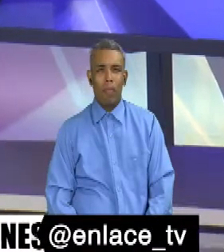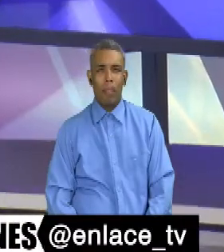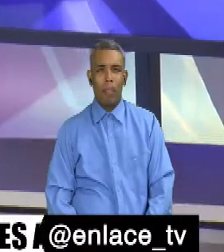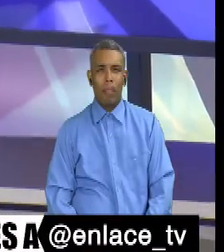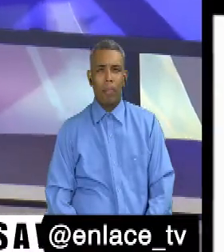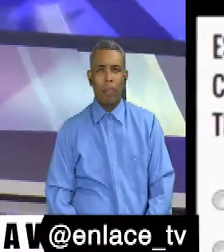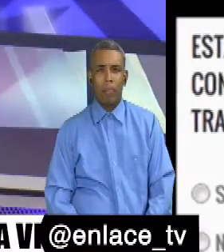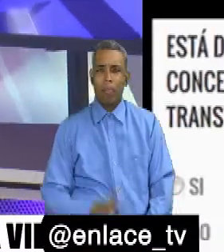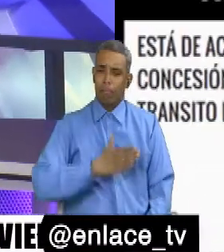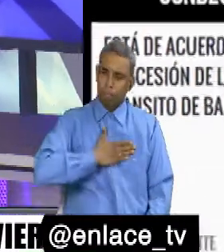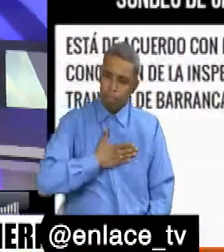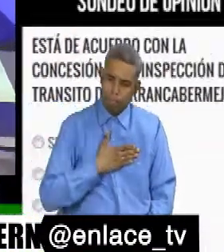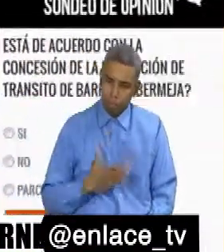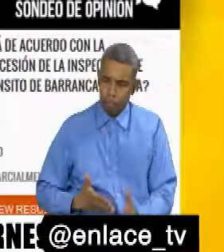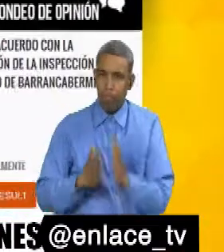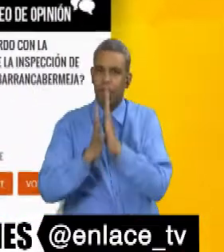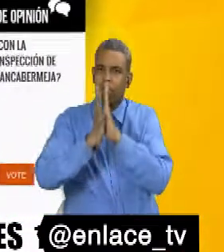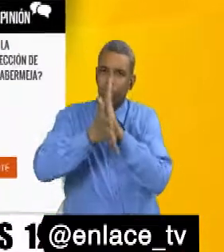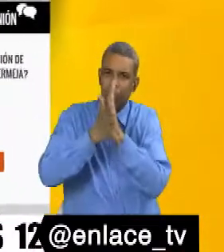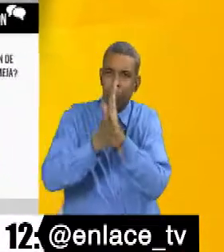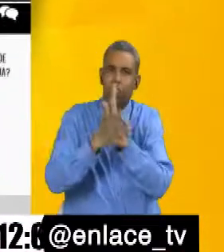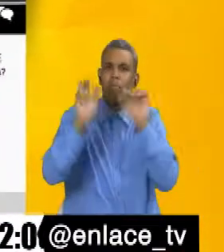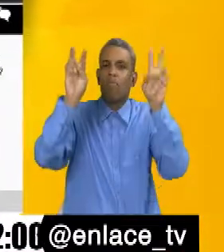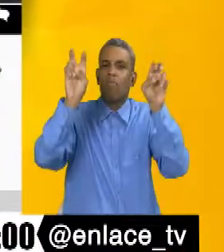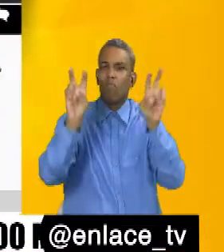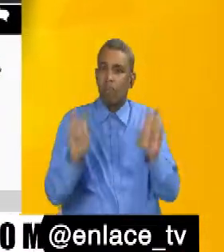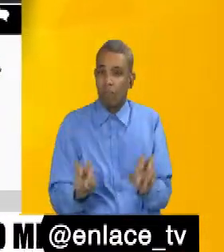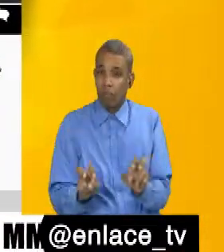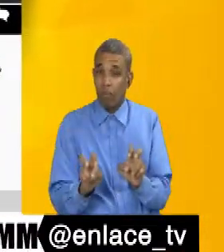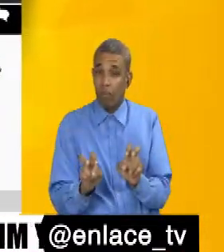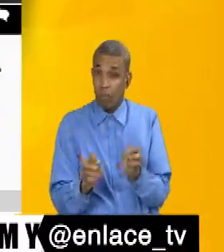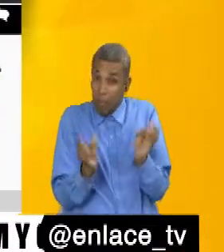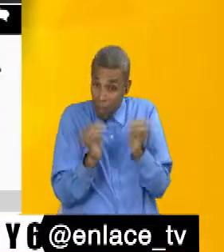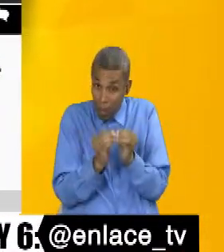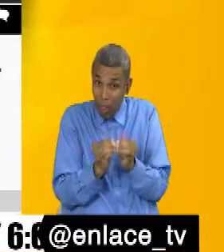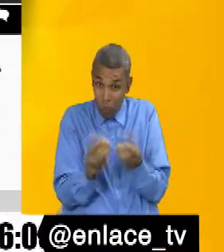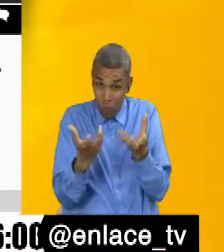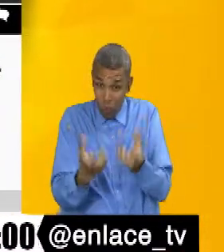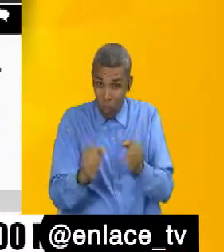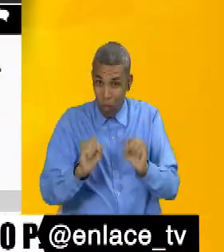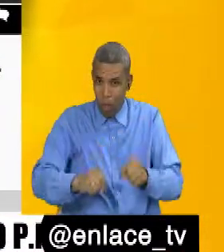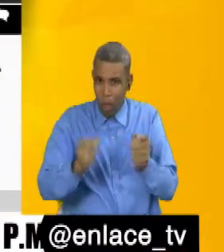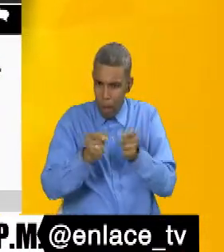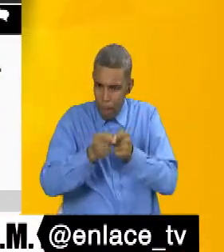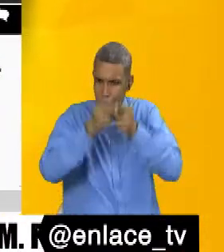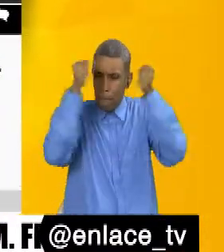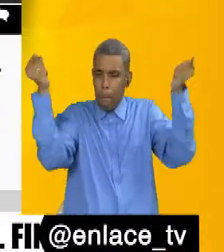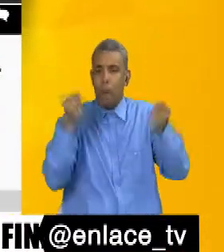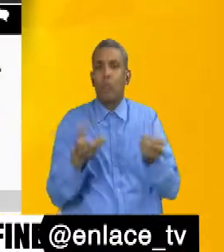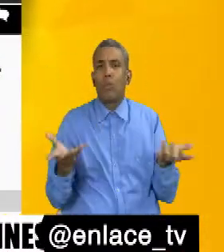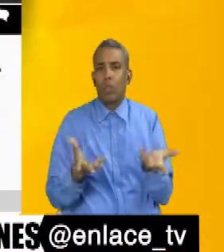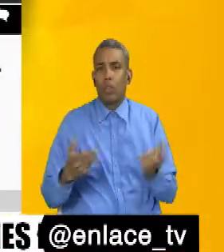el acontecer de la ciudad y región. Esta y otras informaciones de Enlace Noticias las puede hallar en nuestra página